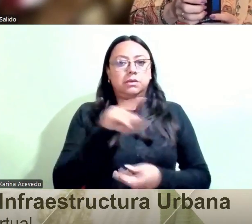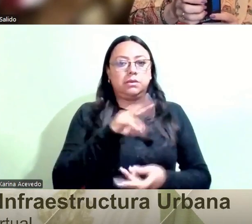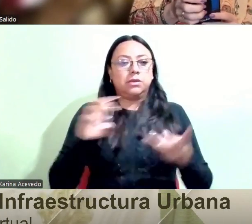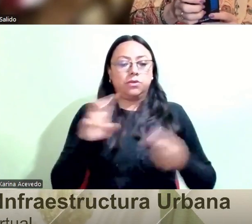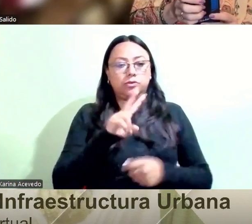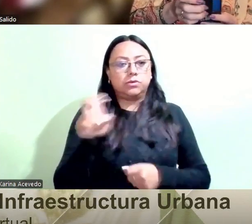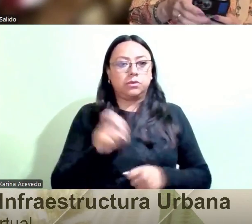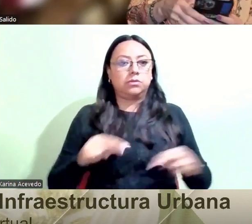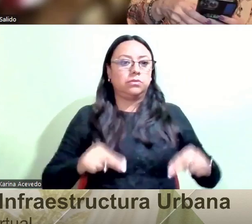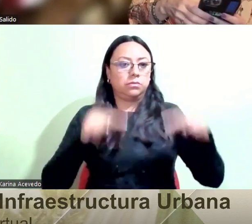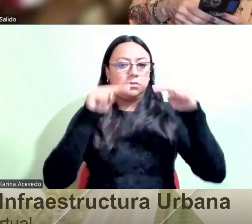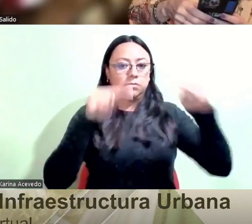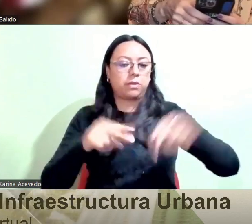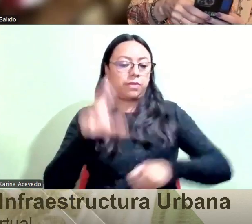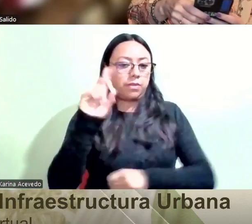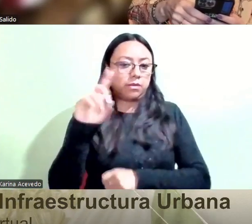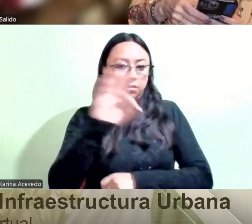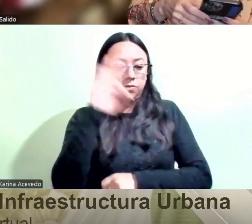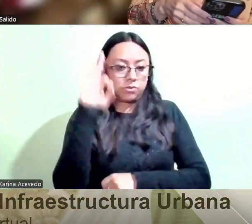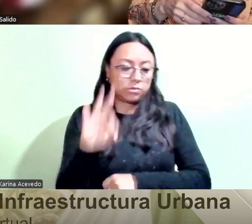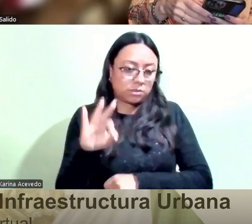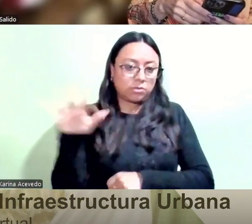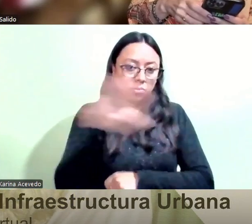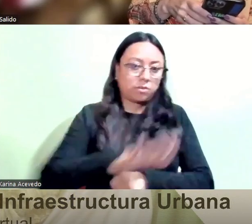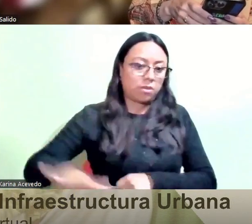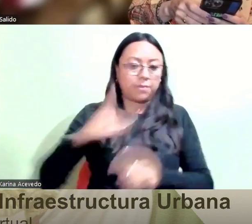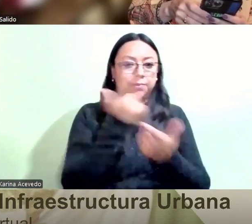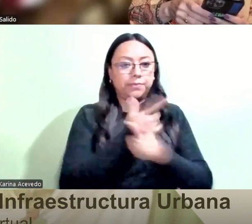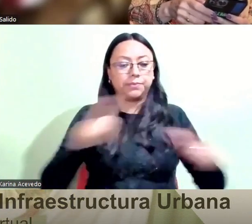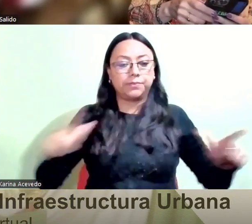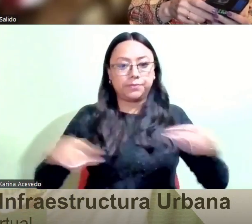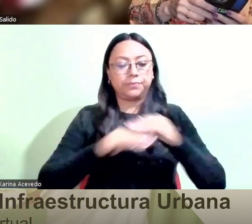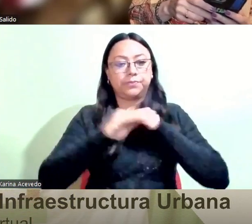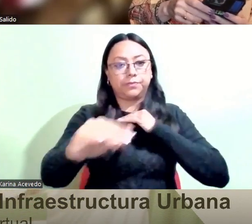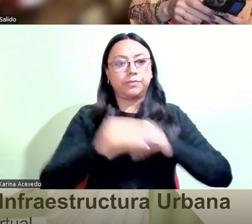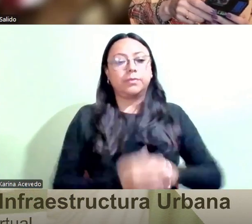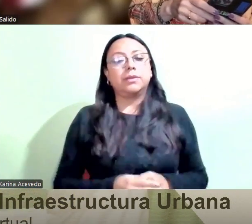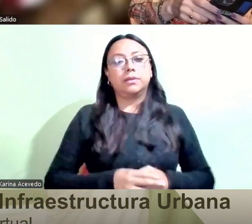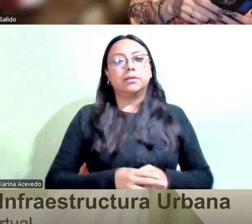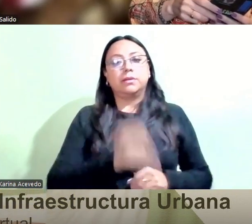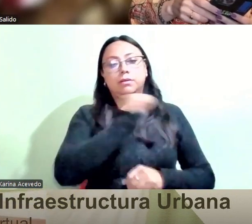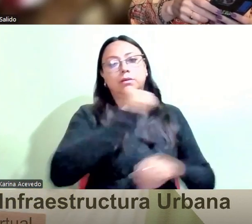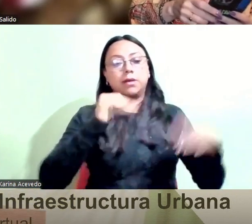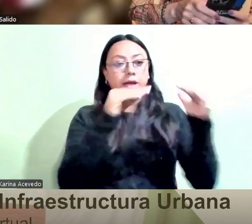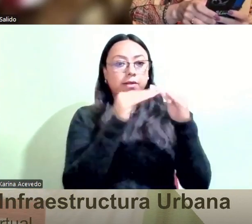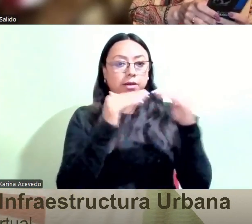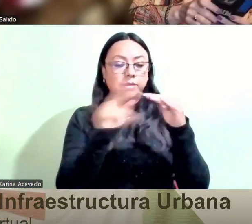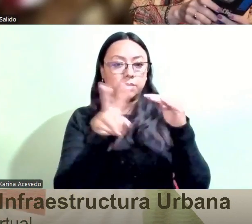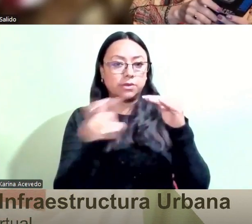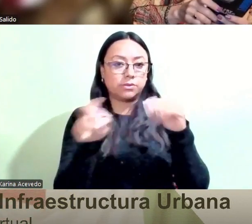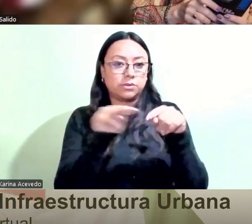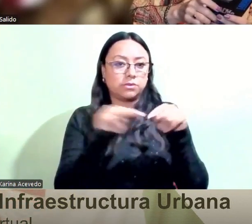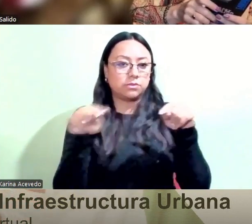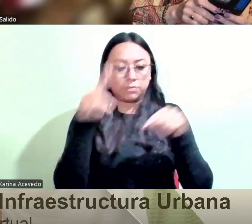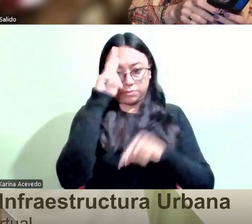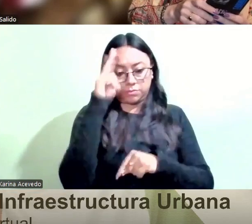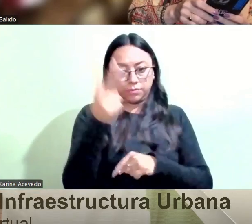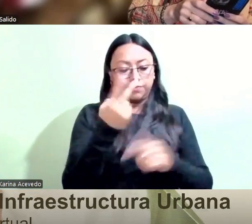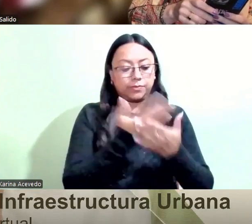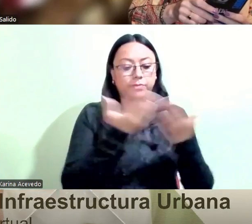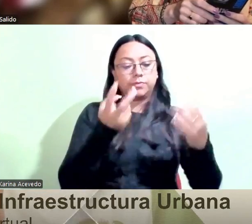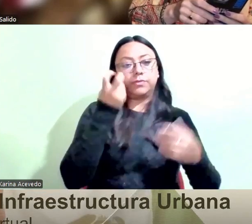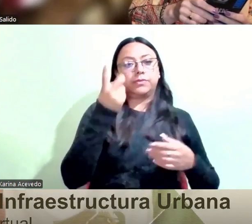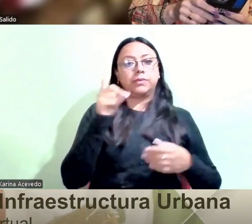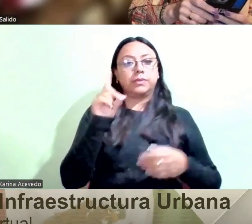niveles, 30% de área libre y superficie mínima por vivienda de 200 metros cuadrados. En este orden de ideas se precisa que el dictamen puesto